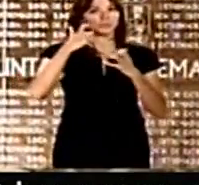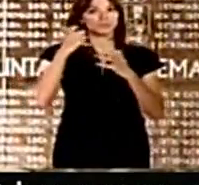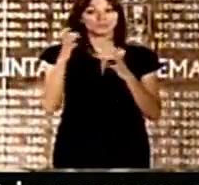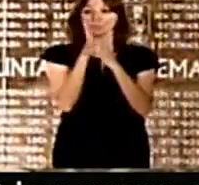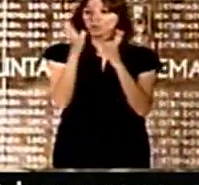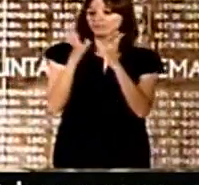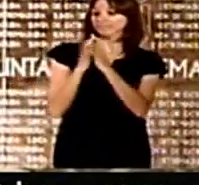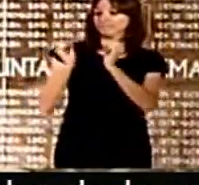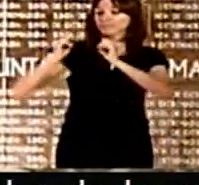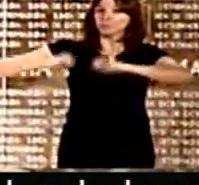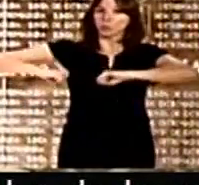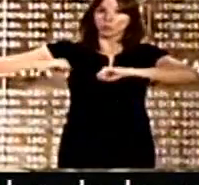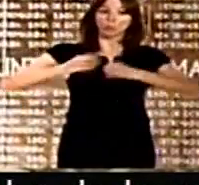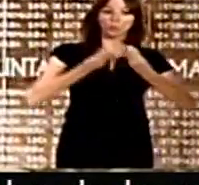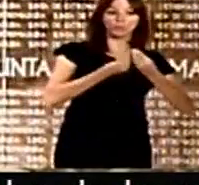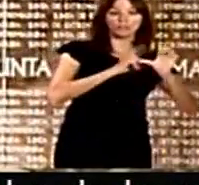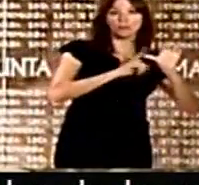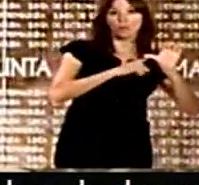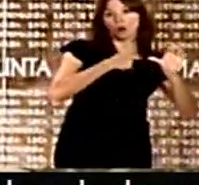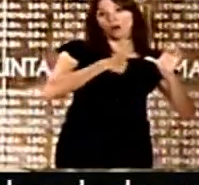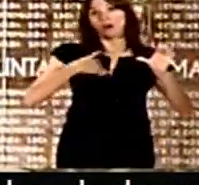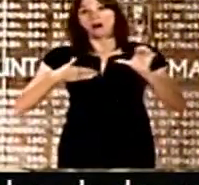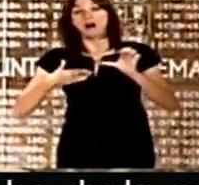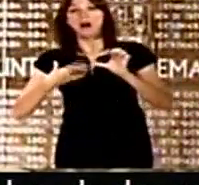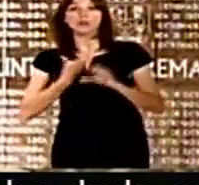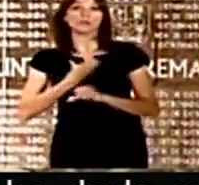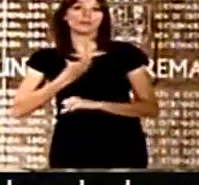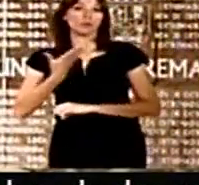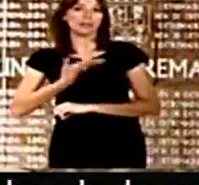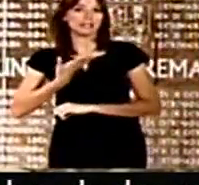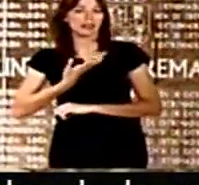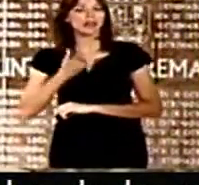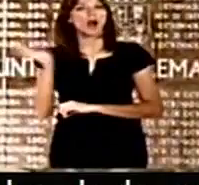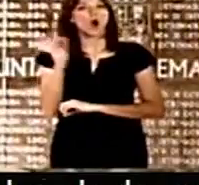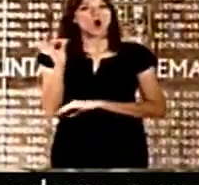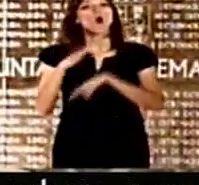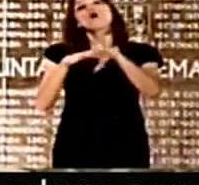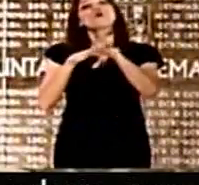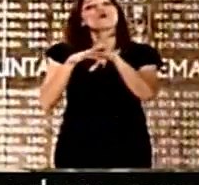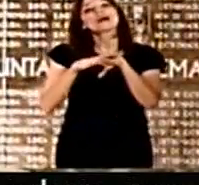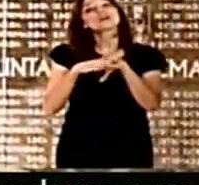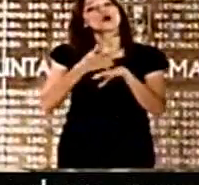de Plasencia y la Junta de Extremadura, también con el Gobierno de España, del anterior